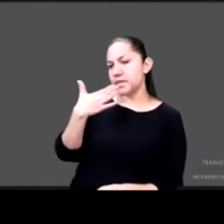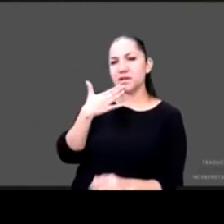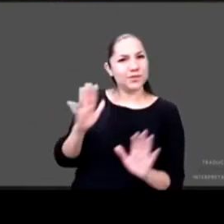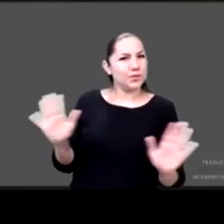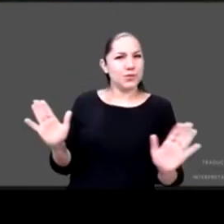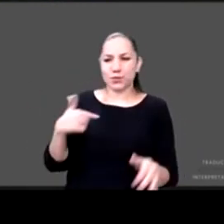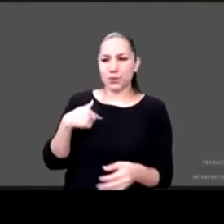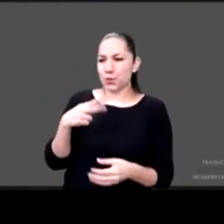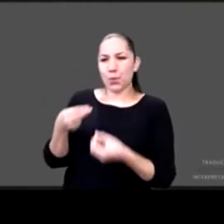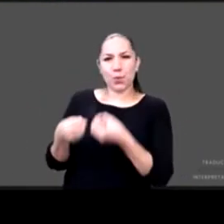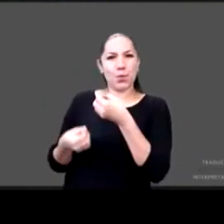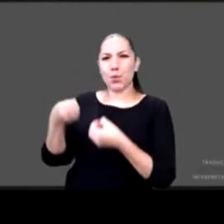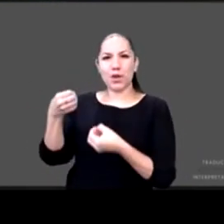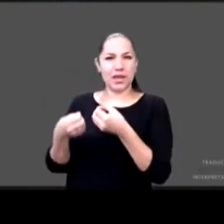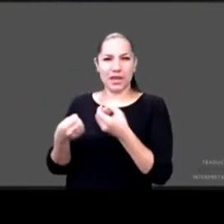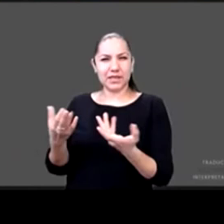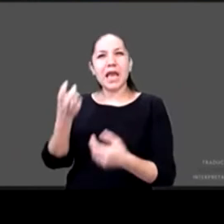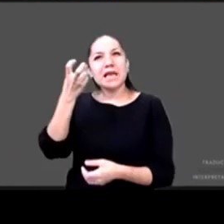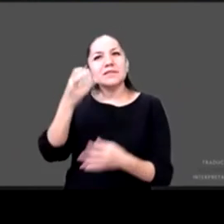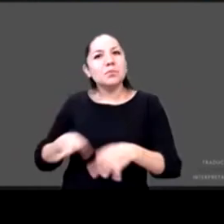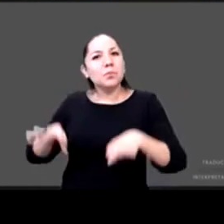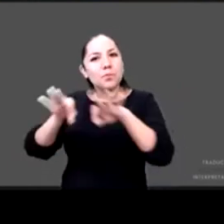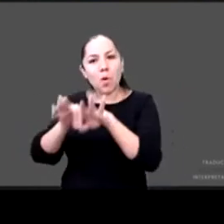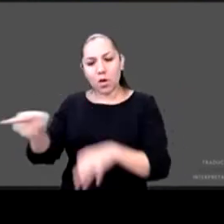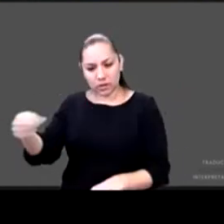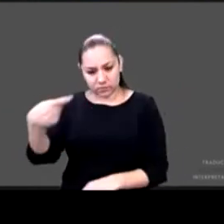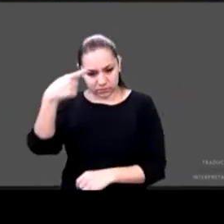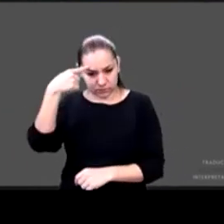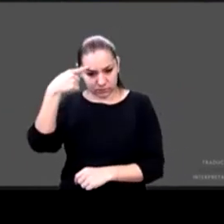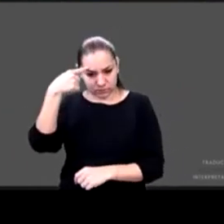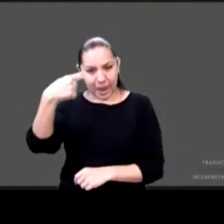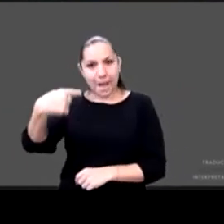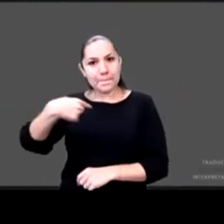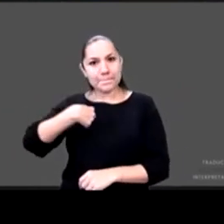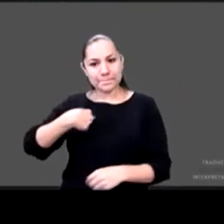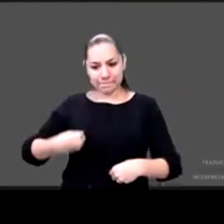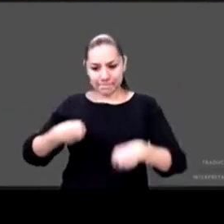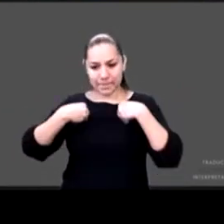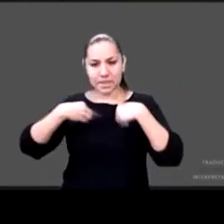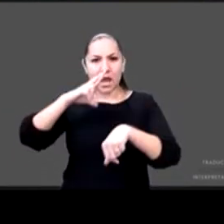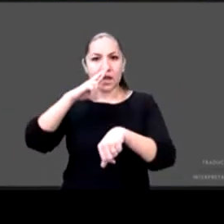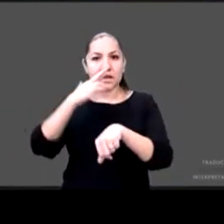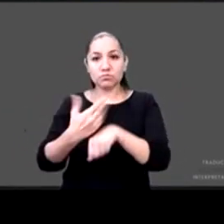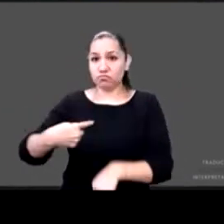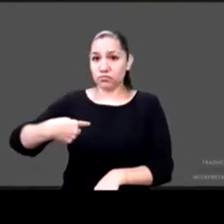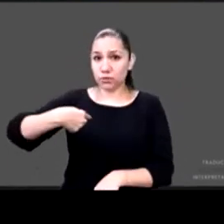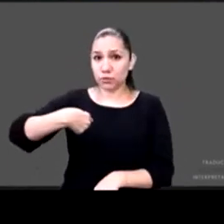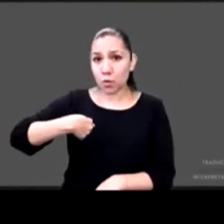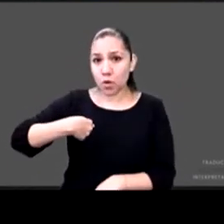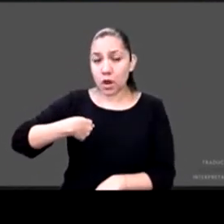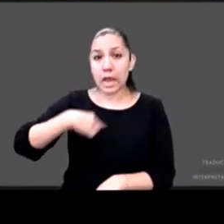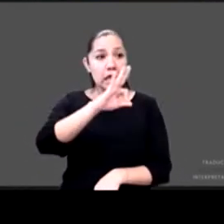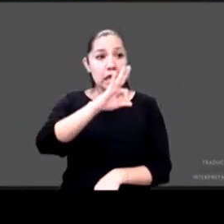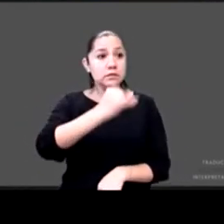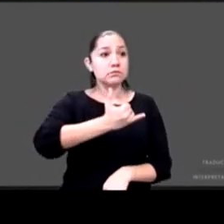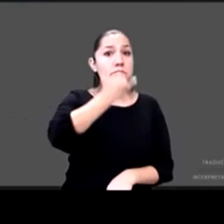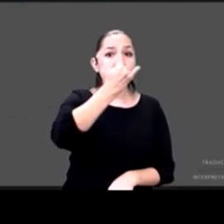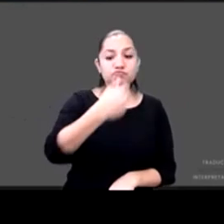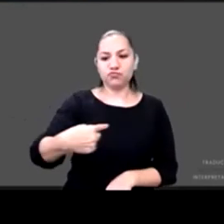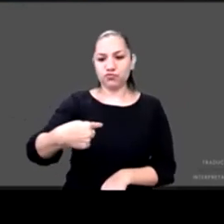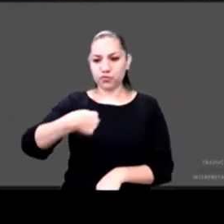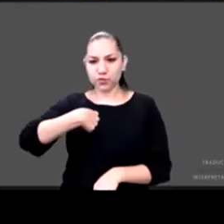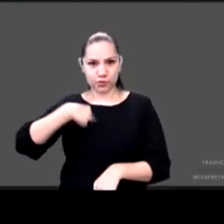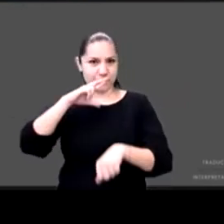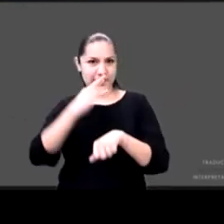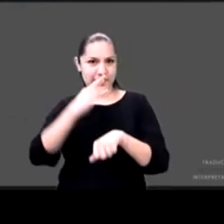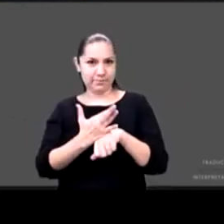oportunidad de crecer, de hacer sus errores, también es complicado. y tampoco utilizar solo todos los medios